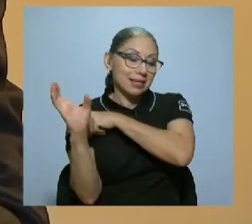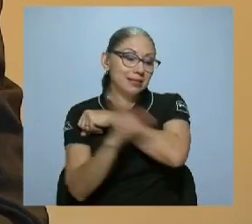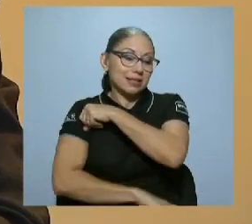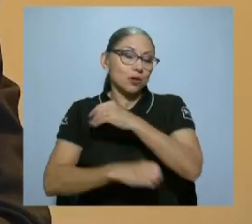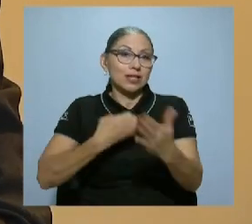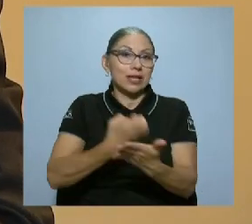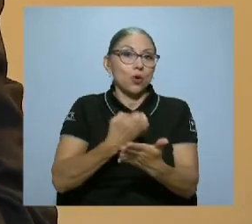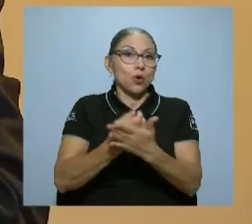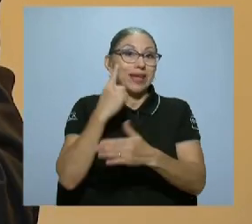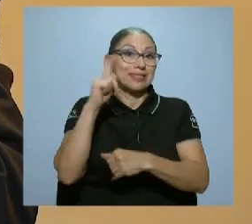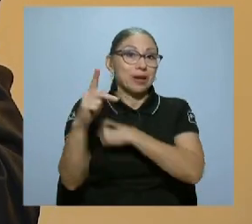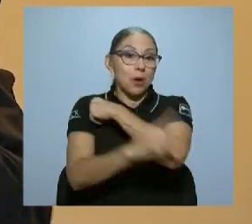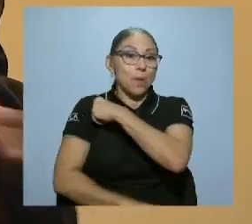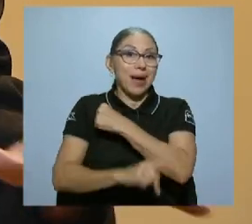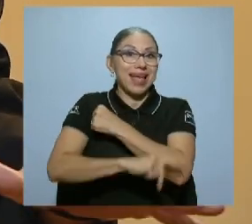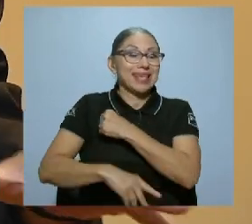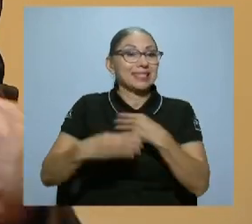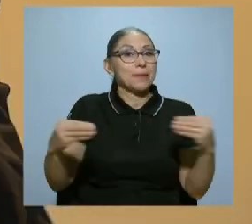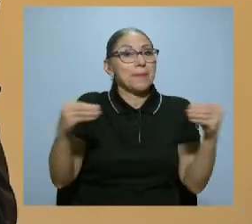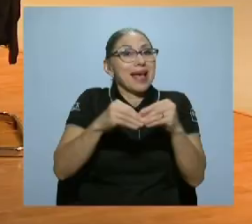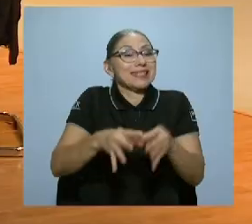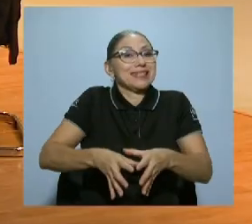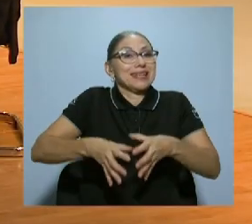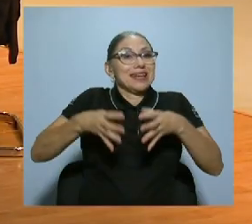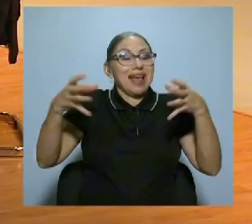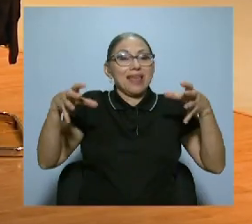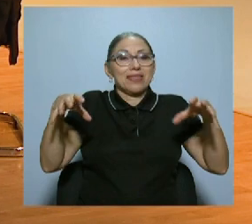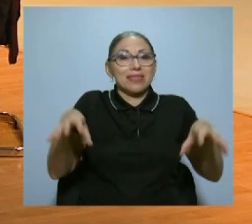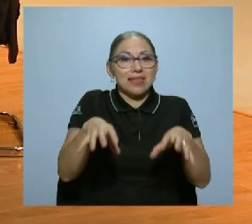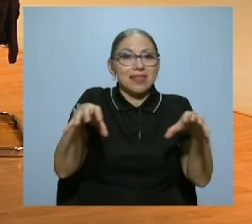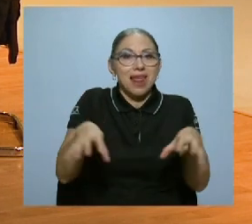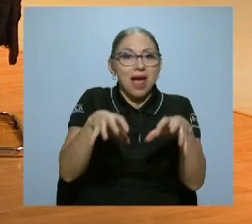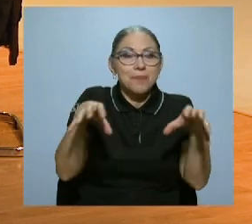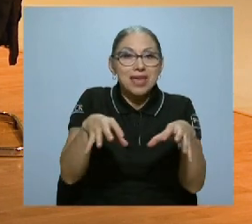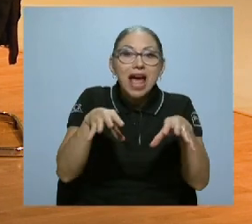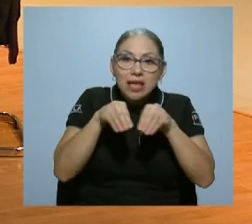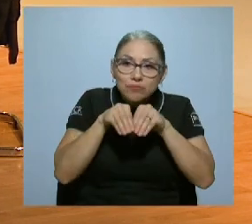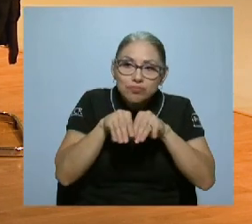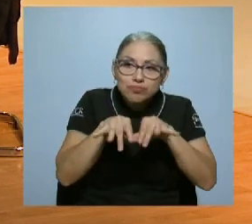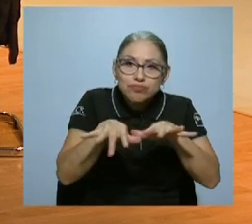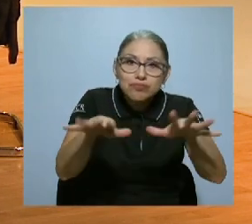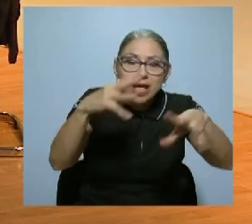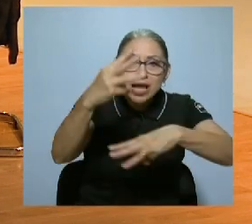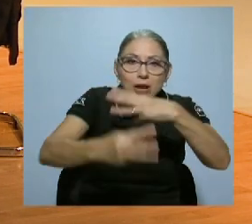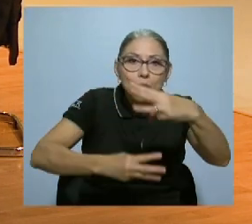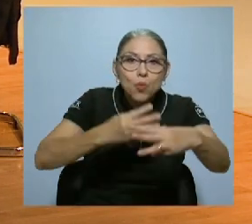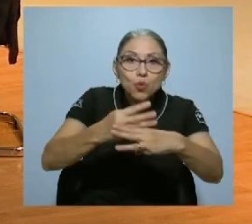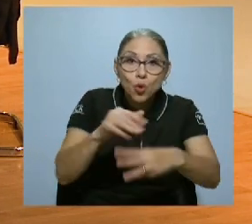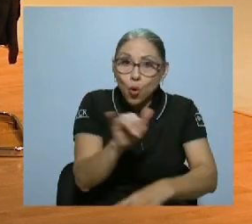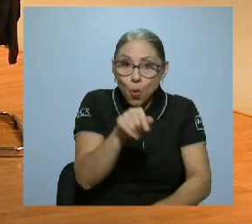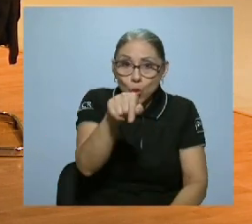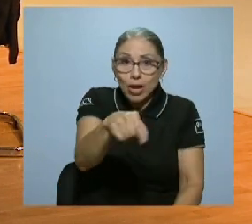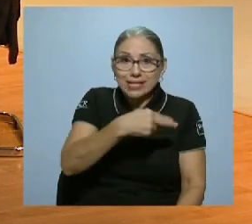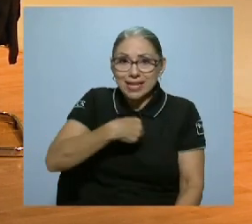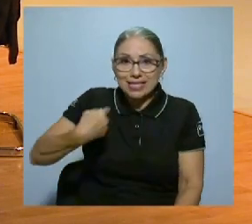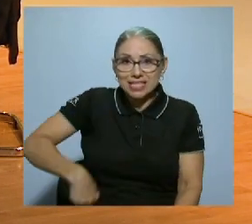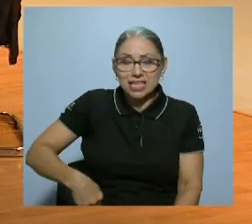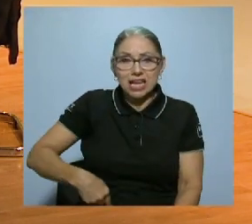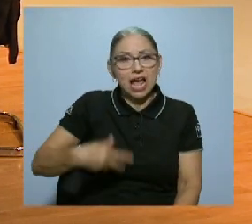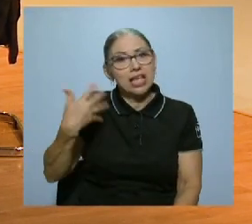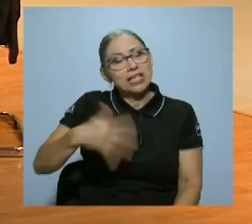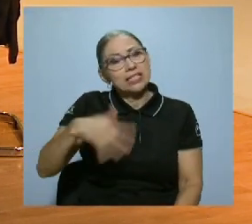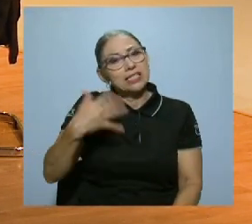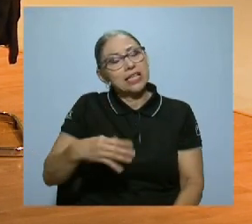tan dinámica y tan inmersa en todo el mundo entero como la China, sería altísimo. Es muchísimo mejor